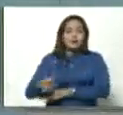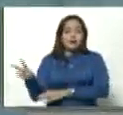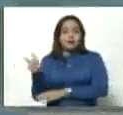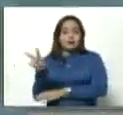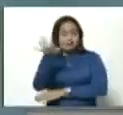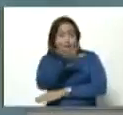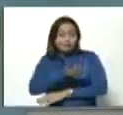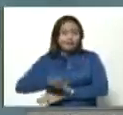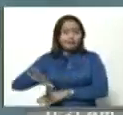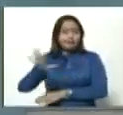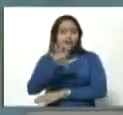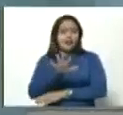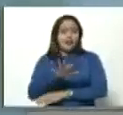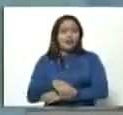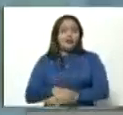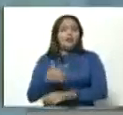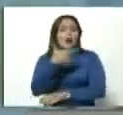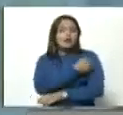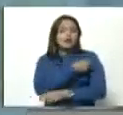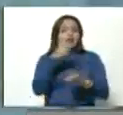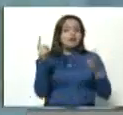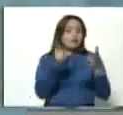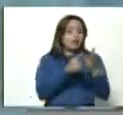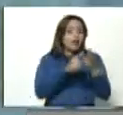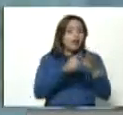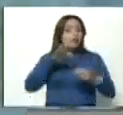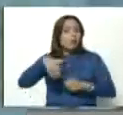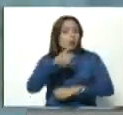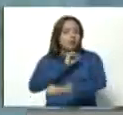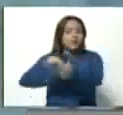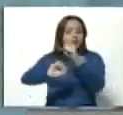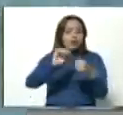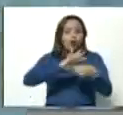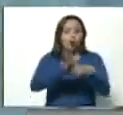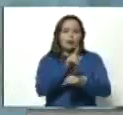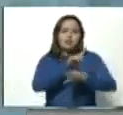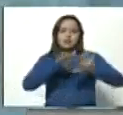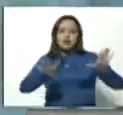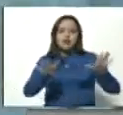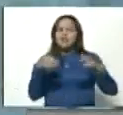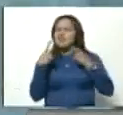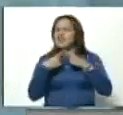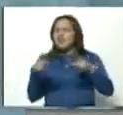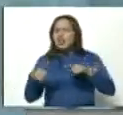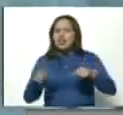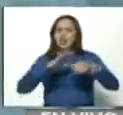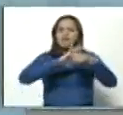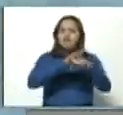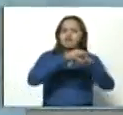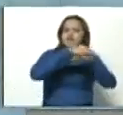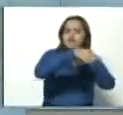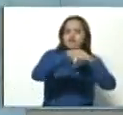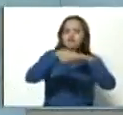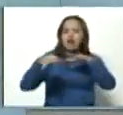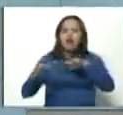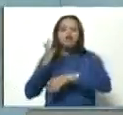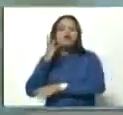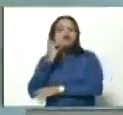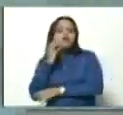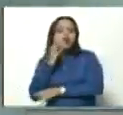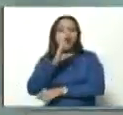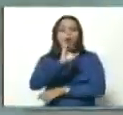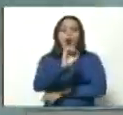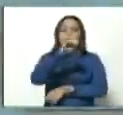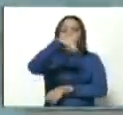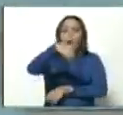Ese refuerzo necesario para poder combatir no solamente la COVID-19, sino las diferentes variantes, la Omicron que ya se ha